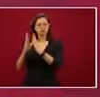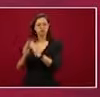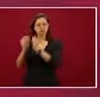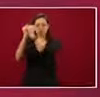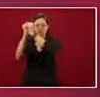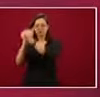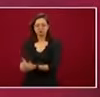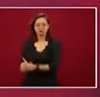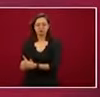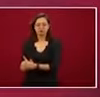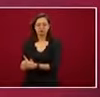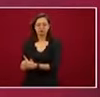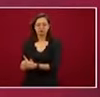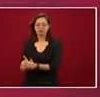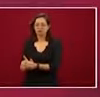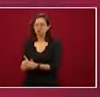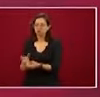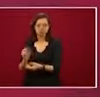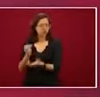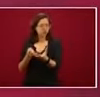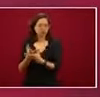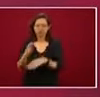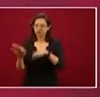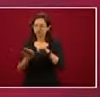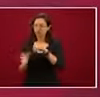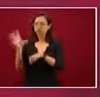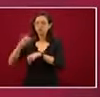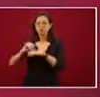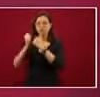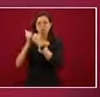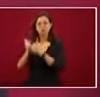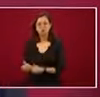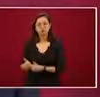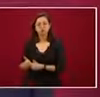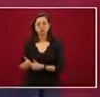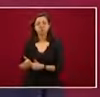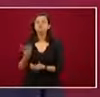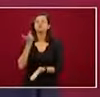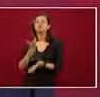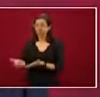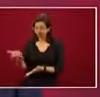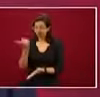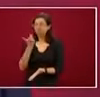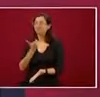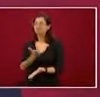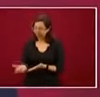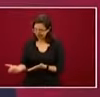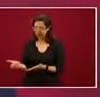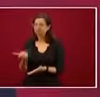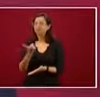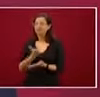para que puedan estar en sus casas permisos con goce de sueldo